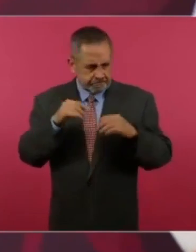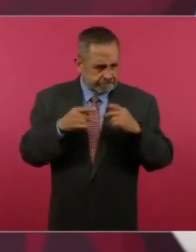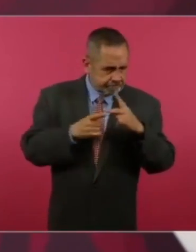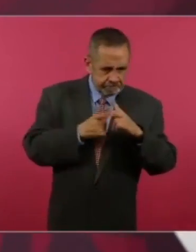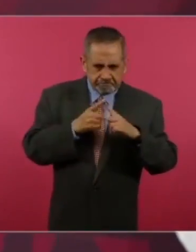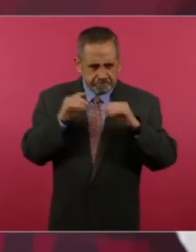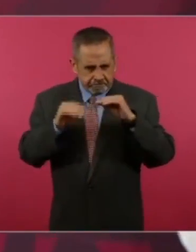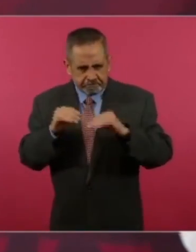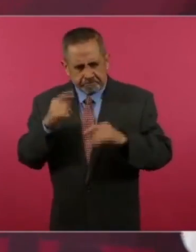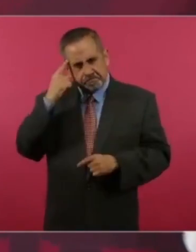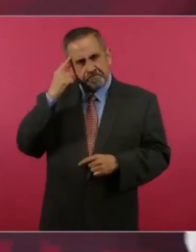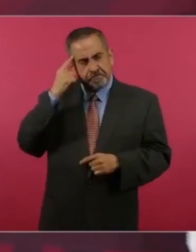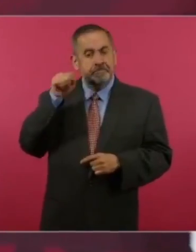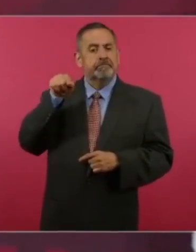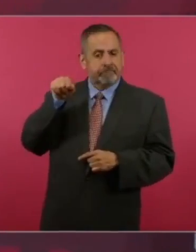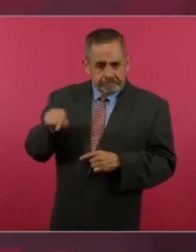también